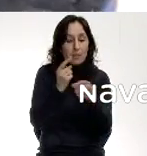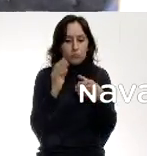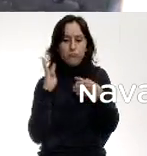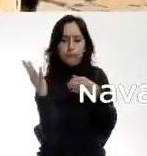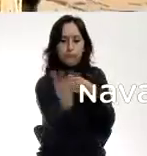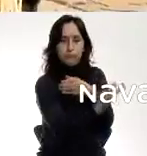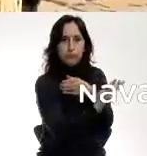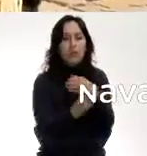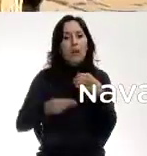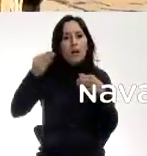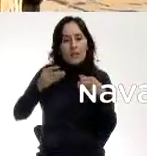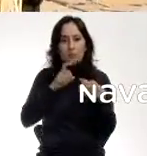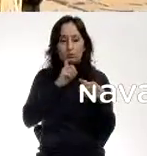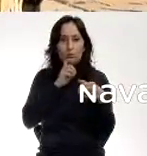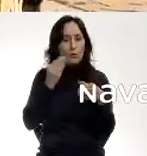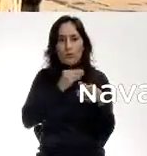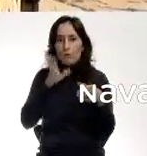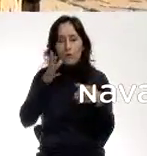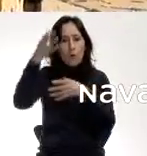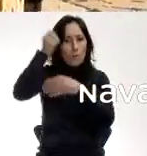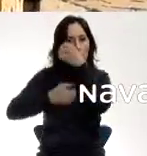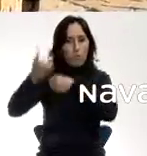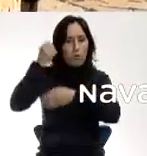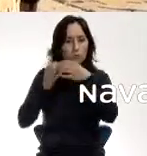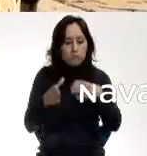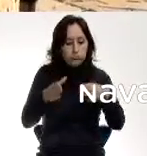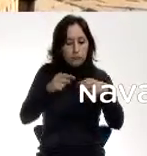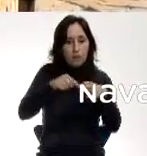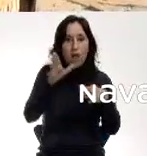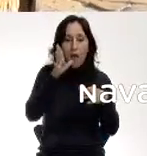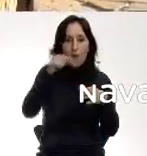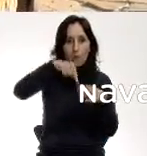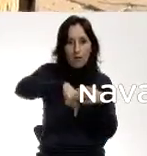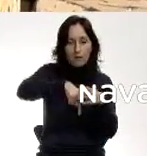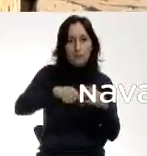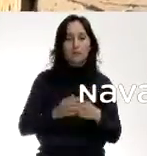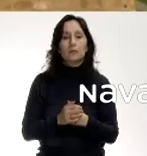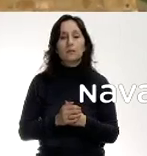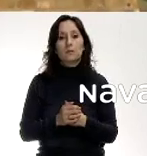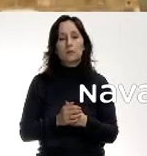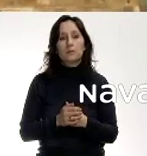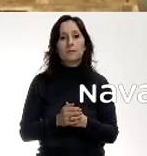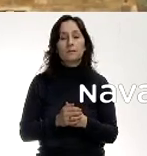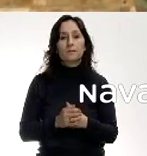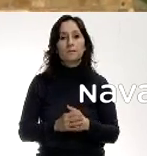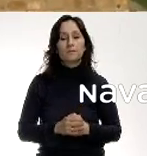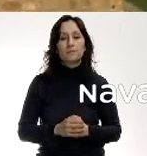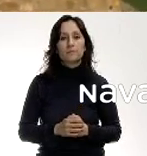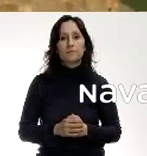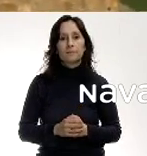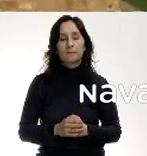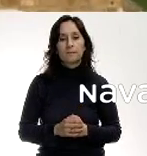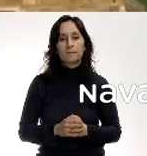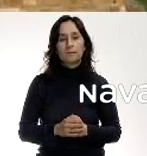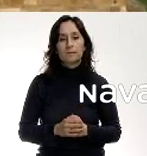manera de abastecerse era construir aljibes situados de manera estratégica, más o menos en todo el recinto.